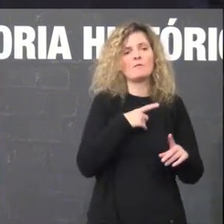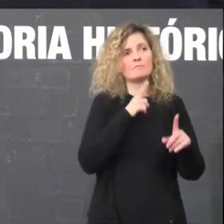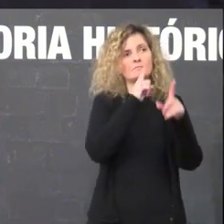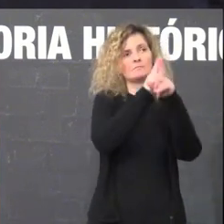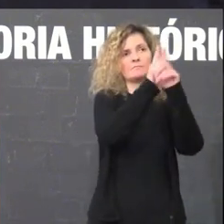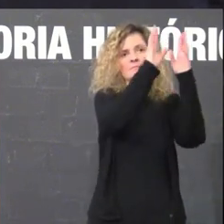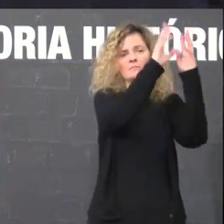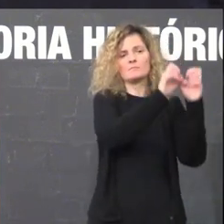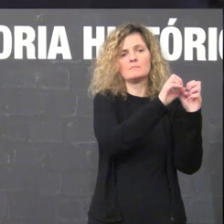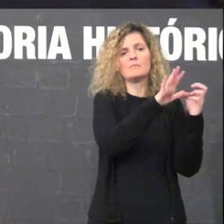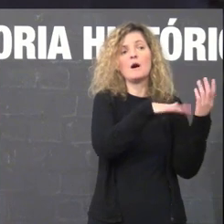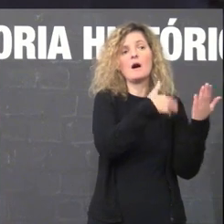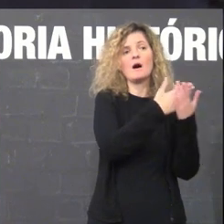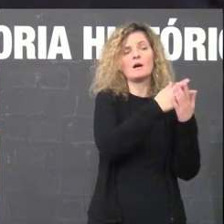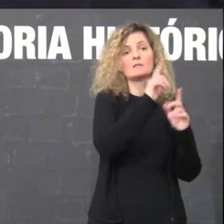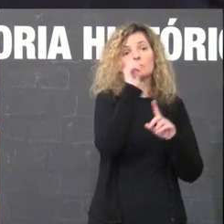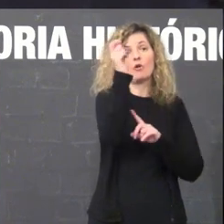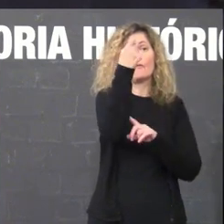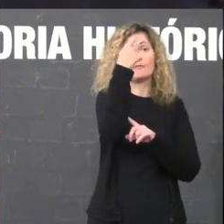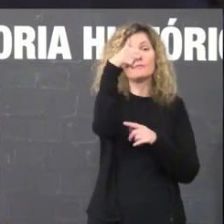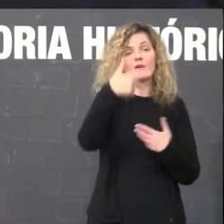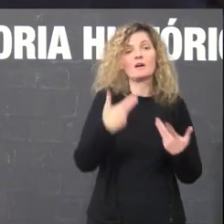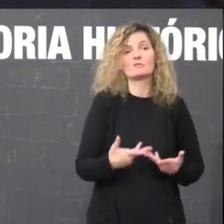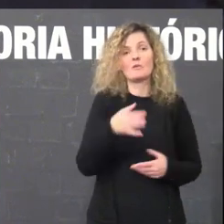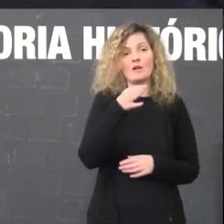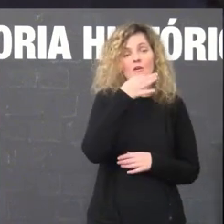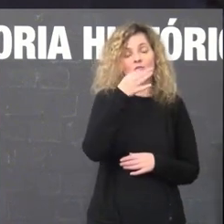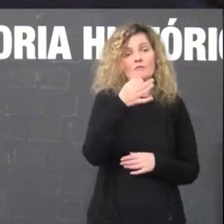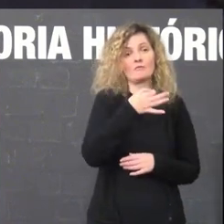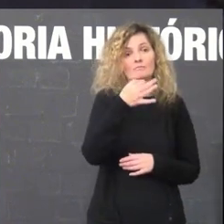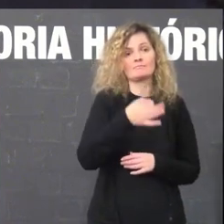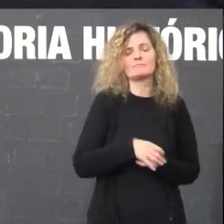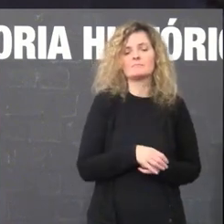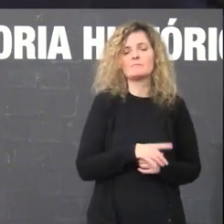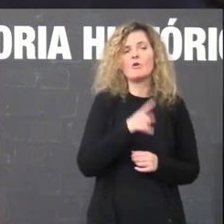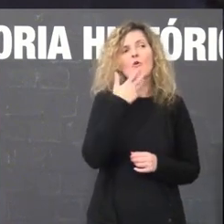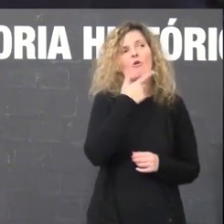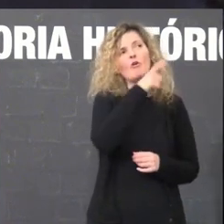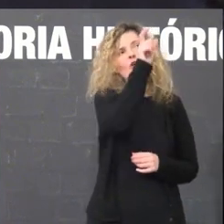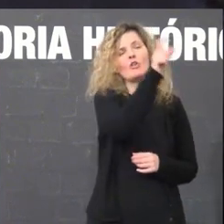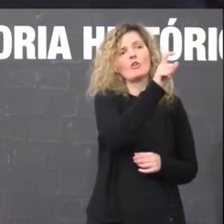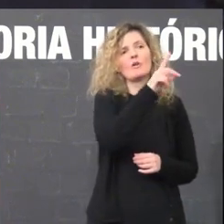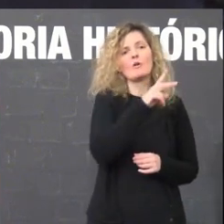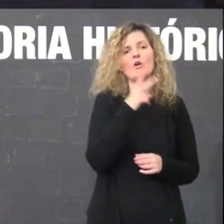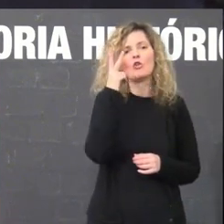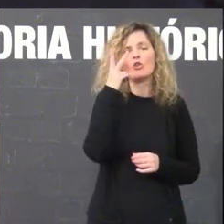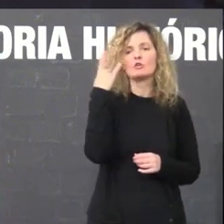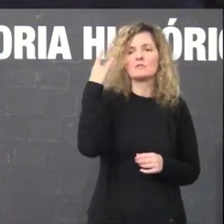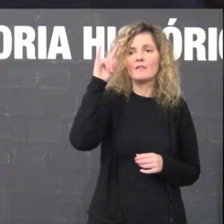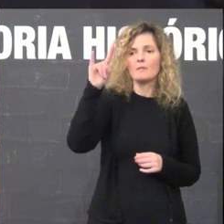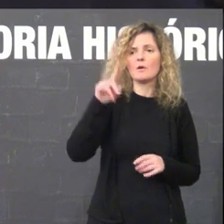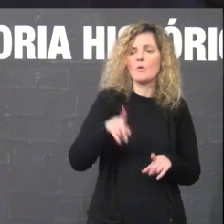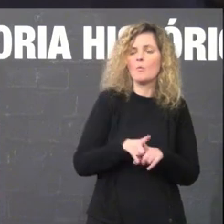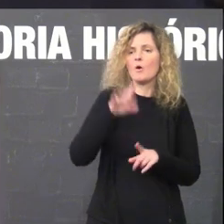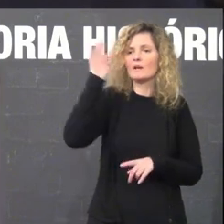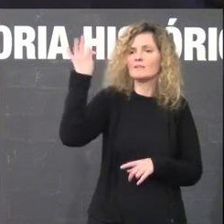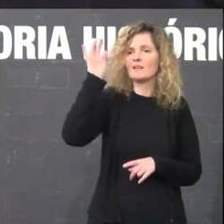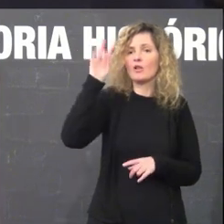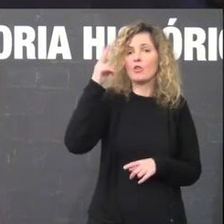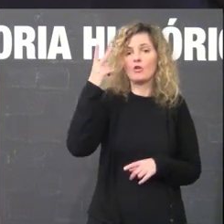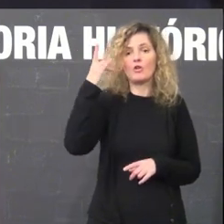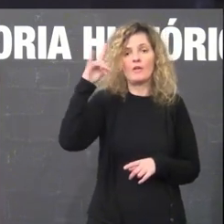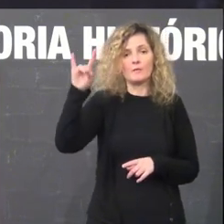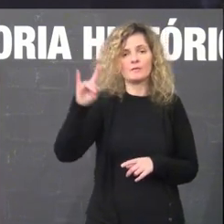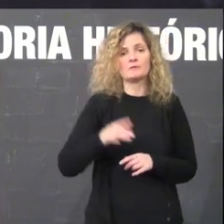para llegar al relato oficial que existe hoy era el que allí se conoce como los dos demonios como la teoría de los dos